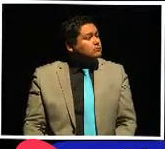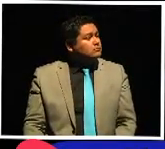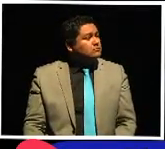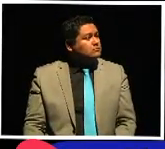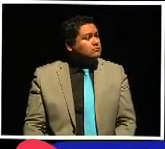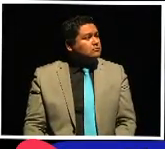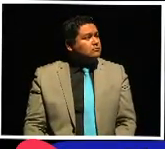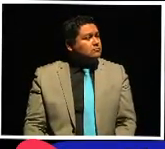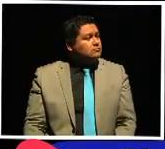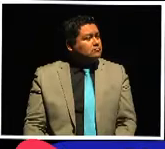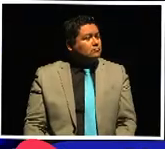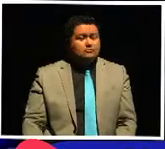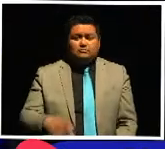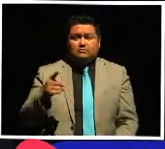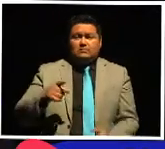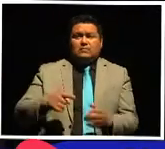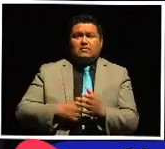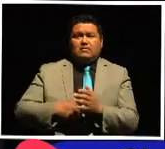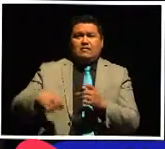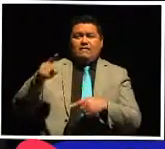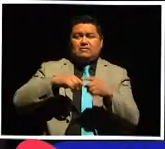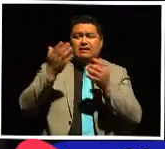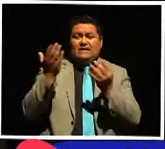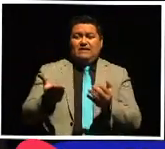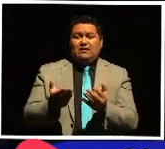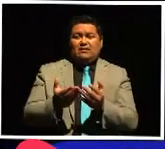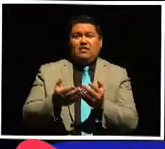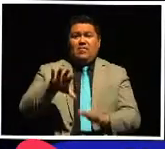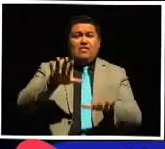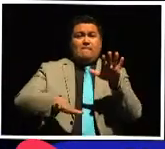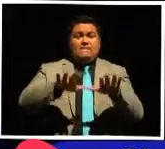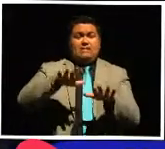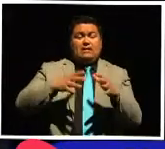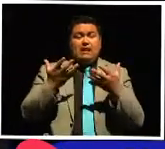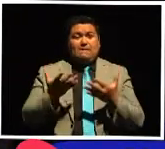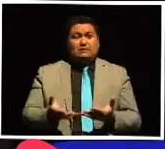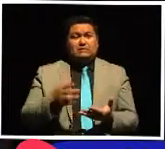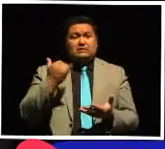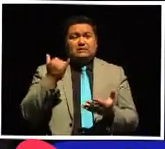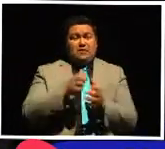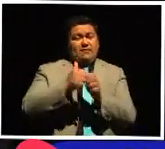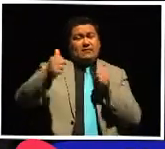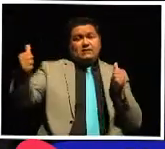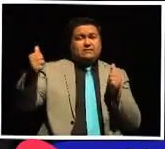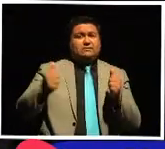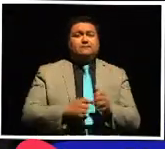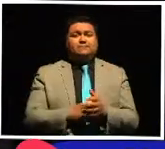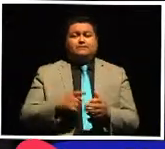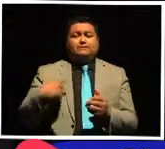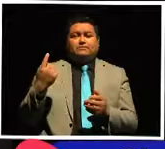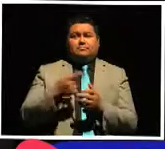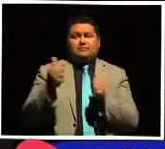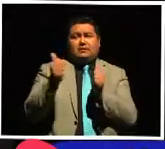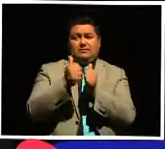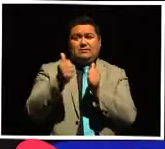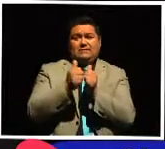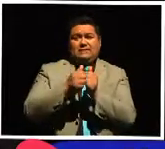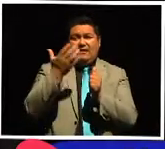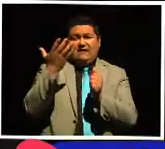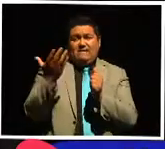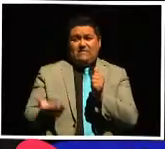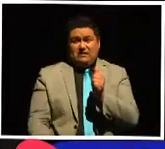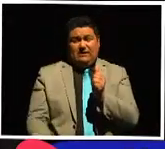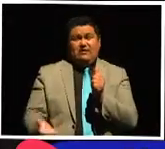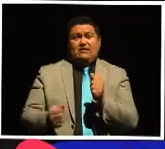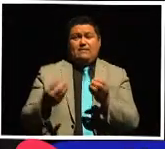el de Newton. La fuerza de gravitación depende de la masa de los dos objetos y la distancia. Si tú eres muy cerca, la fuerza de gravedad